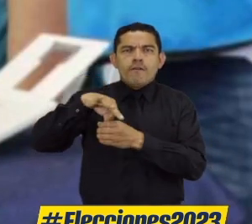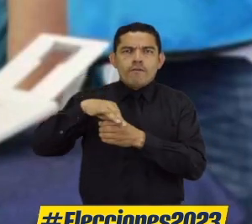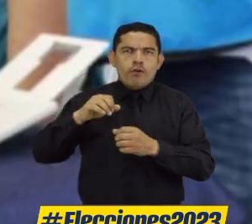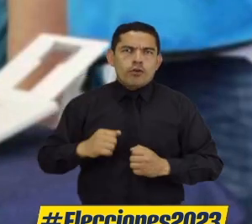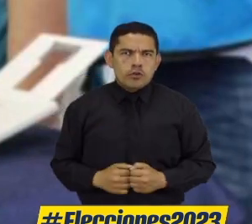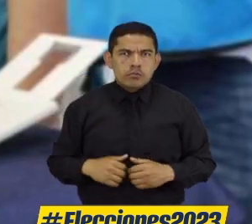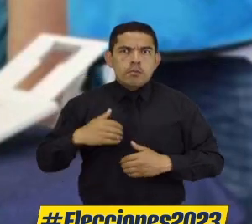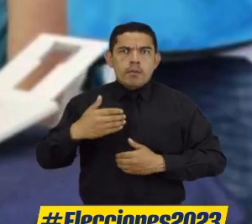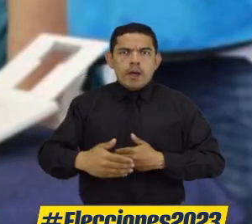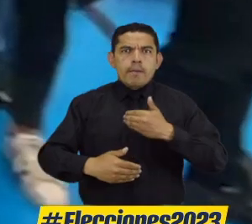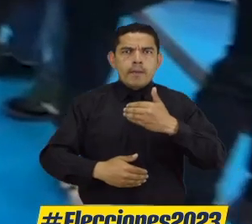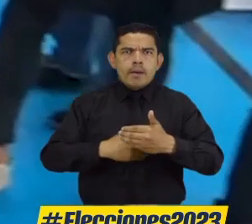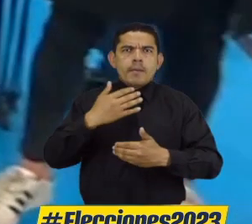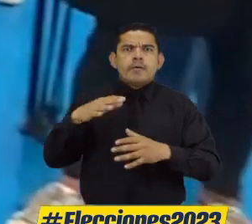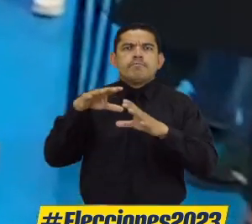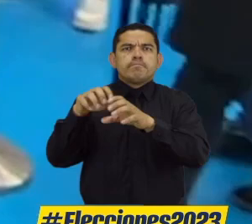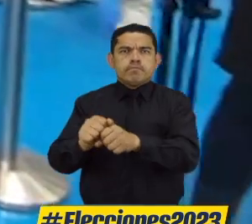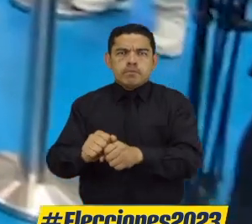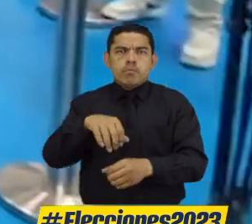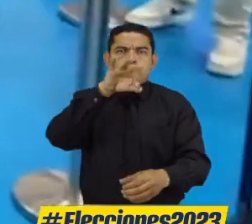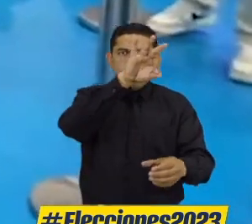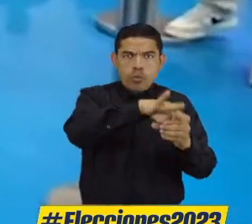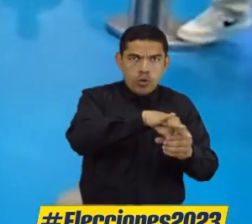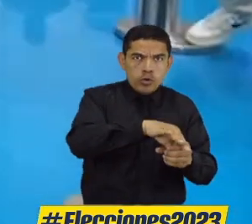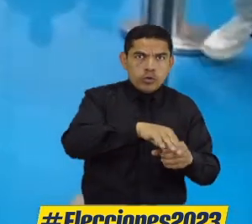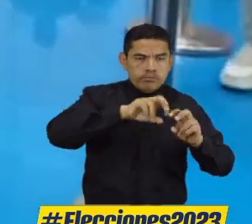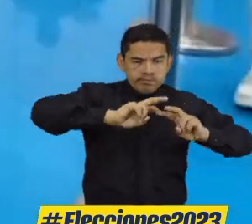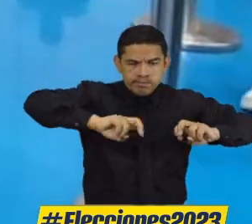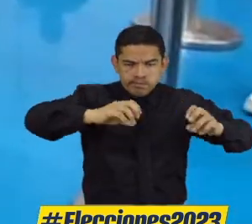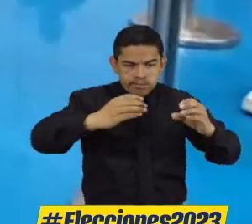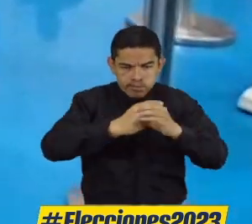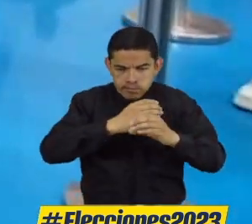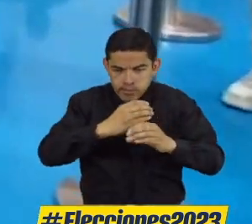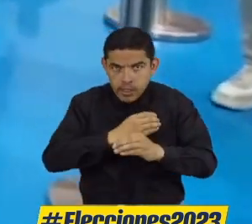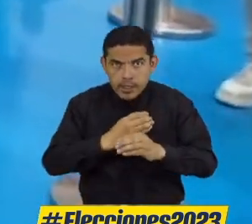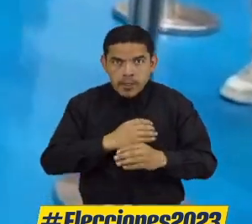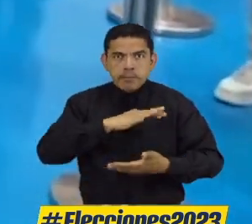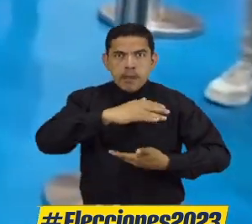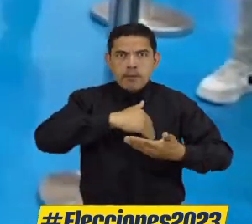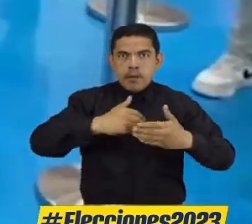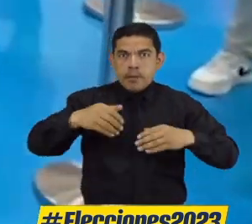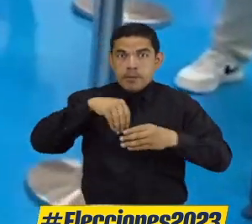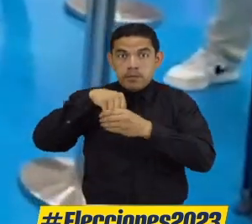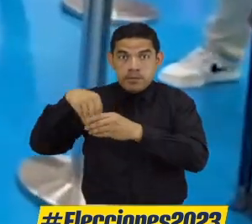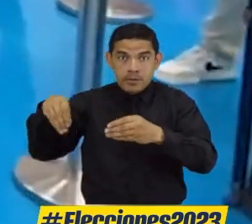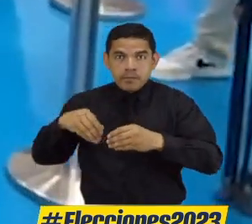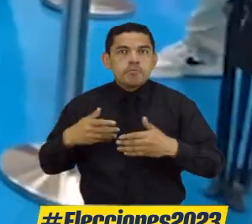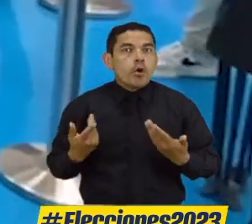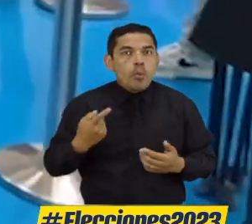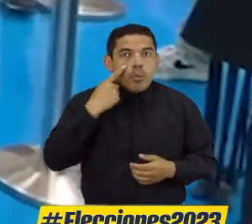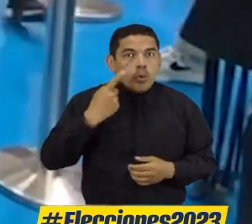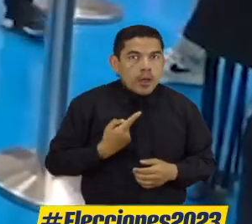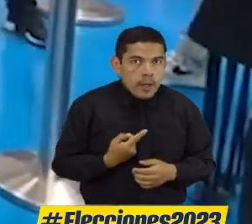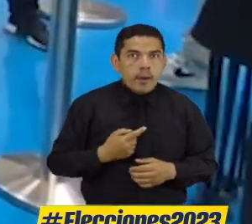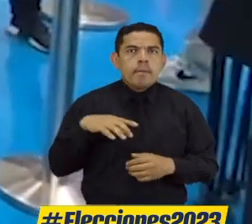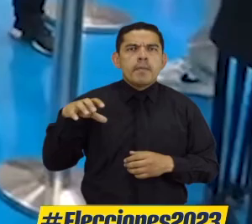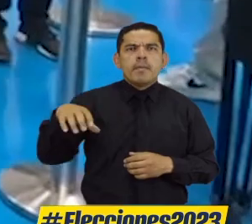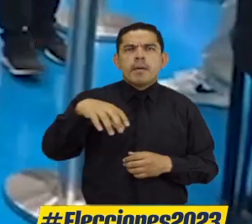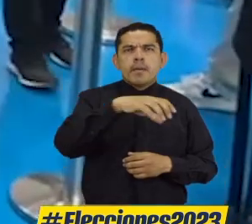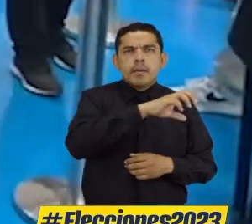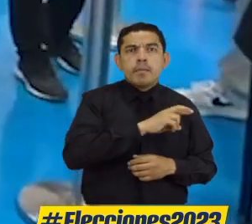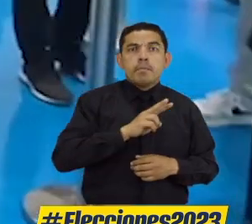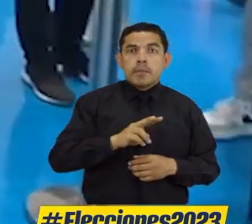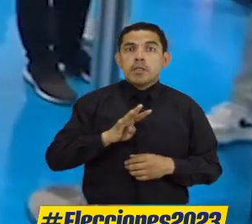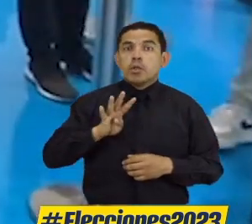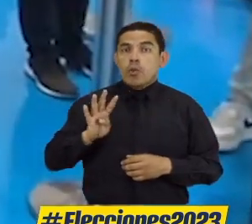en las etapas de instalación, sufragio, escrutinio y embalaje. Este ejercicio se efectuó de manera simultánea en